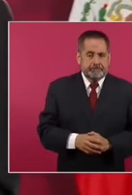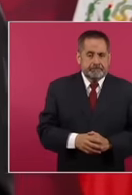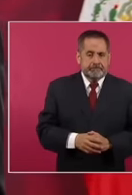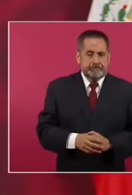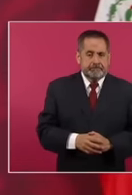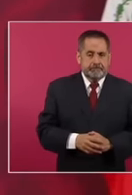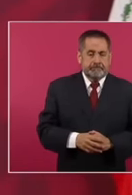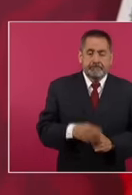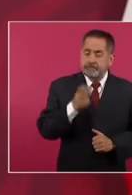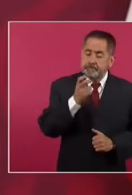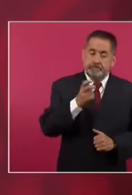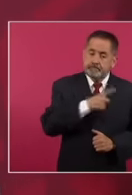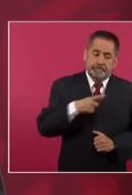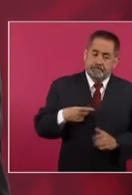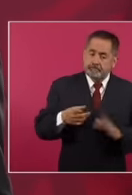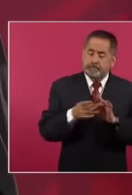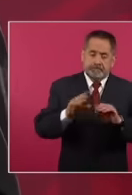aclarada